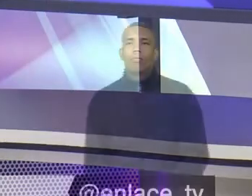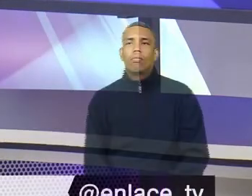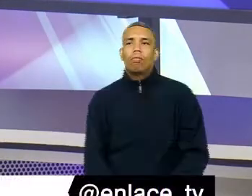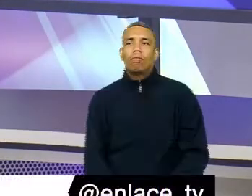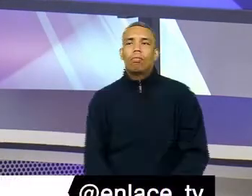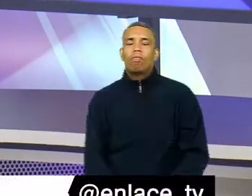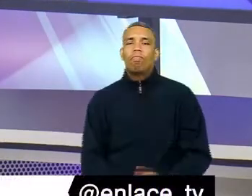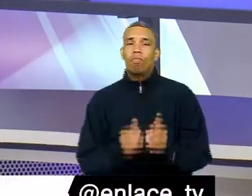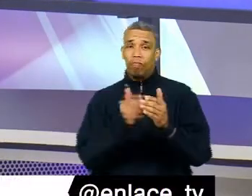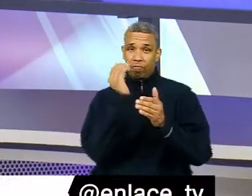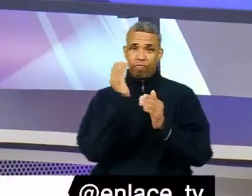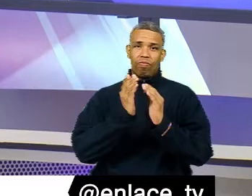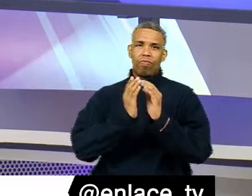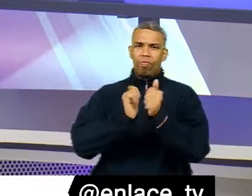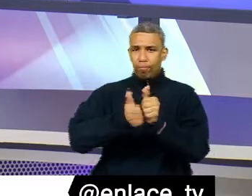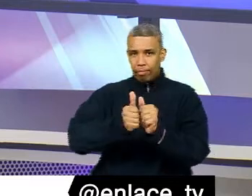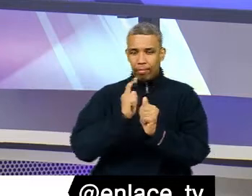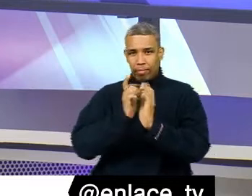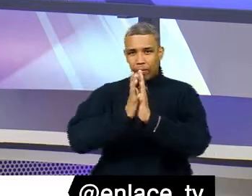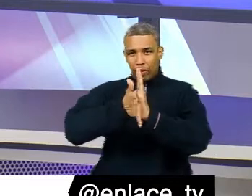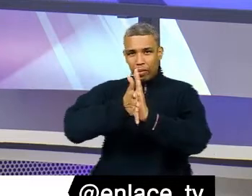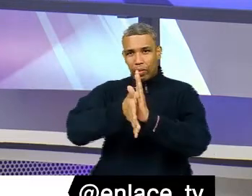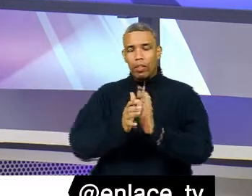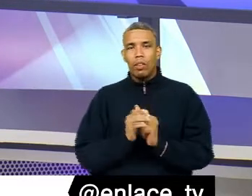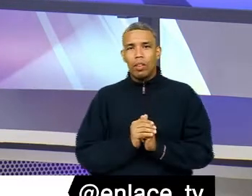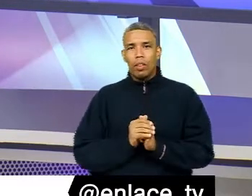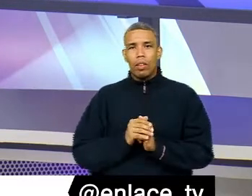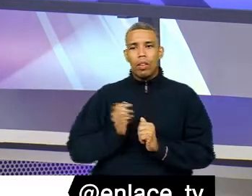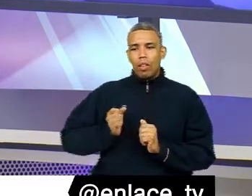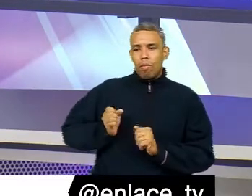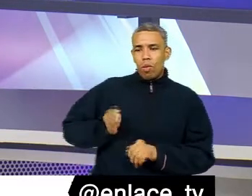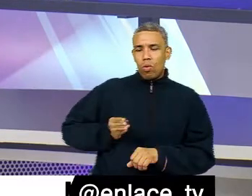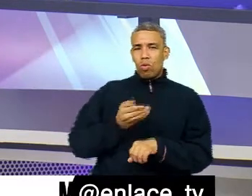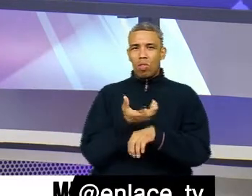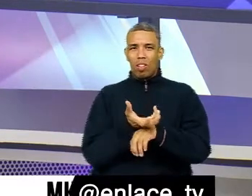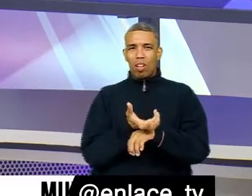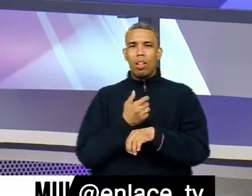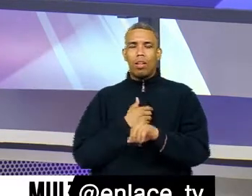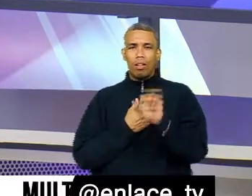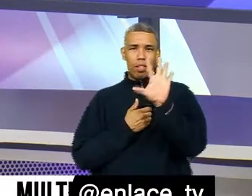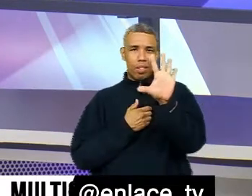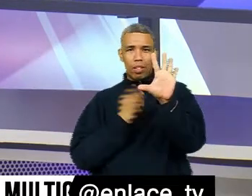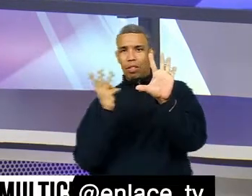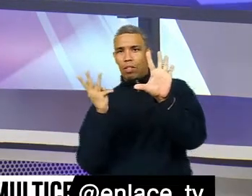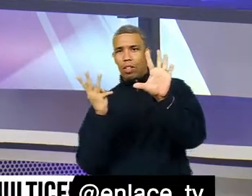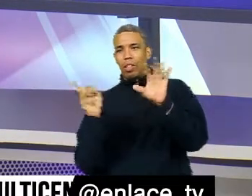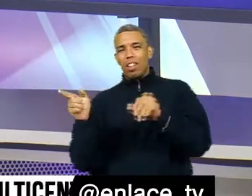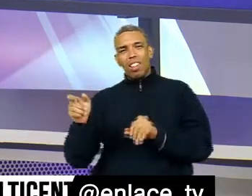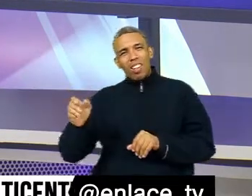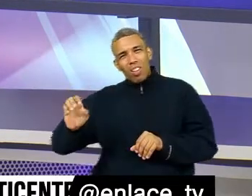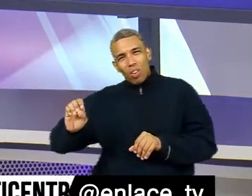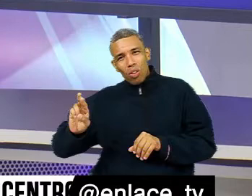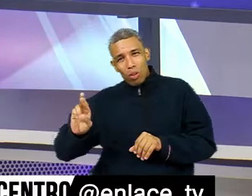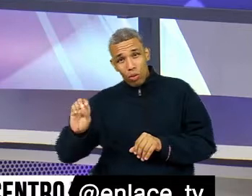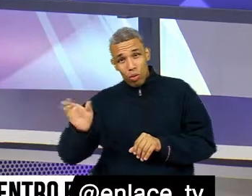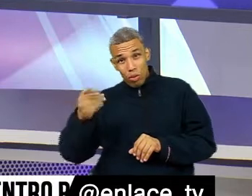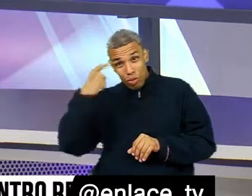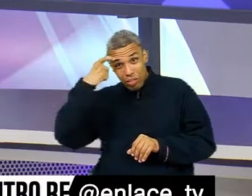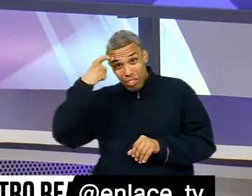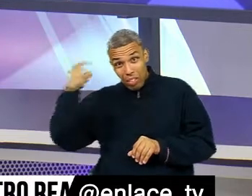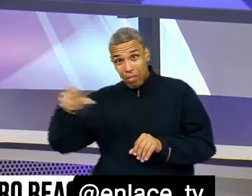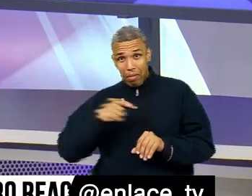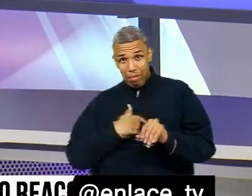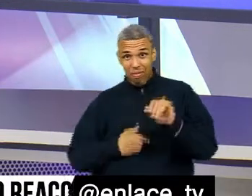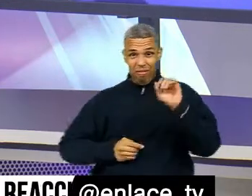Comenzamos con el desarrollo de nuestra información deportiva. El Club Galán derrotó 5-3 al Club Oro Negro, resultado con el que le arrebató